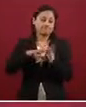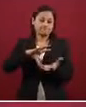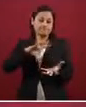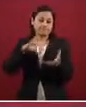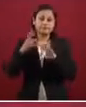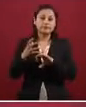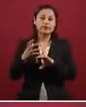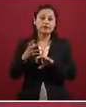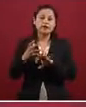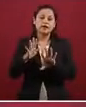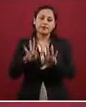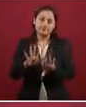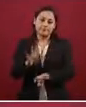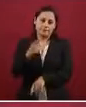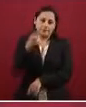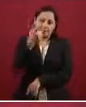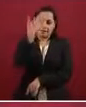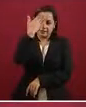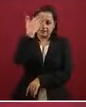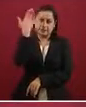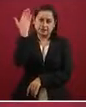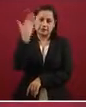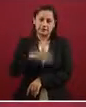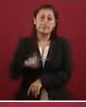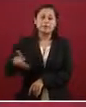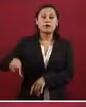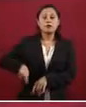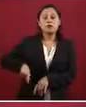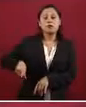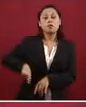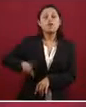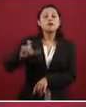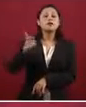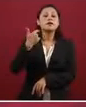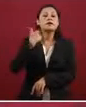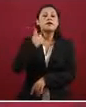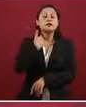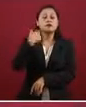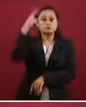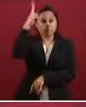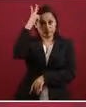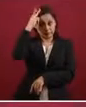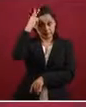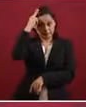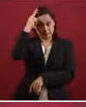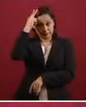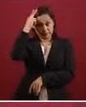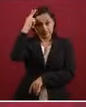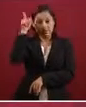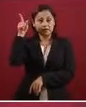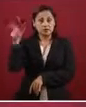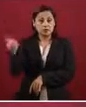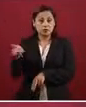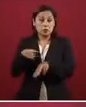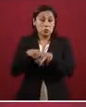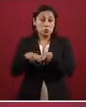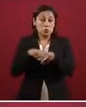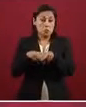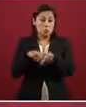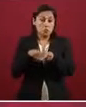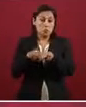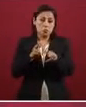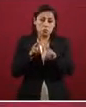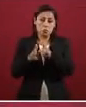gobierno de Porfirio Díaz se construyeron más de 20,000 kilómetros de vías férreas, se comunicó todo el